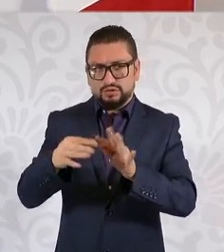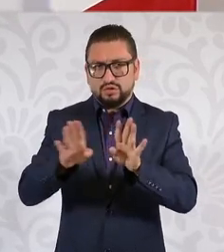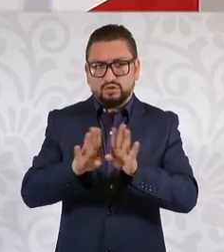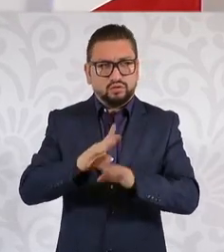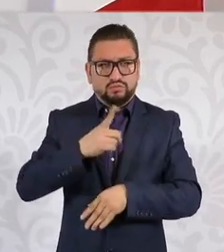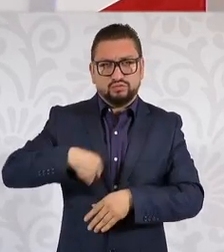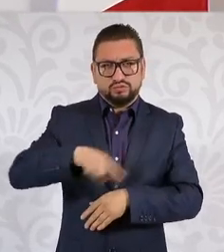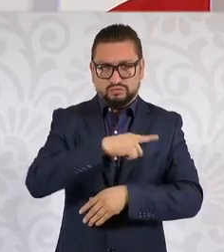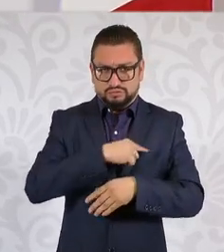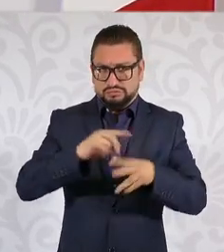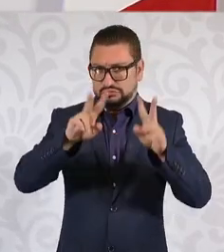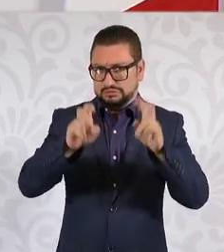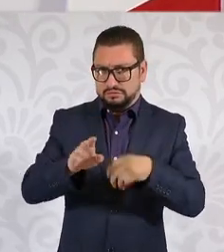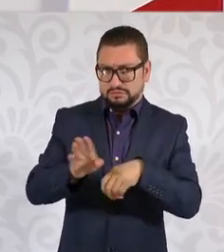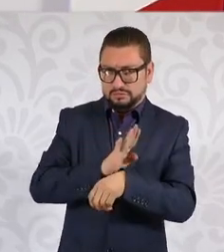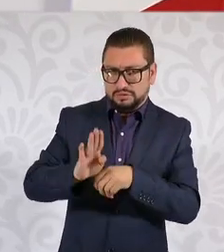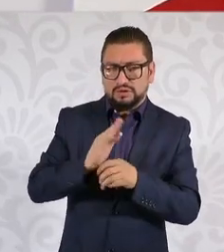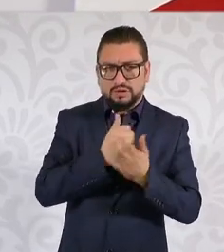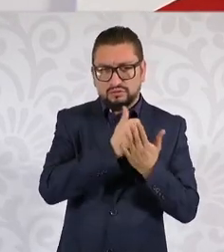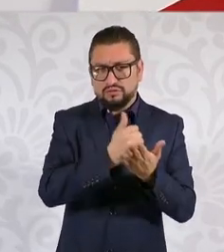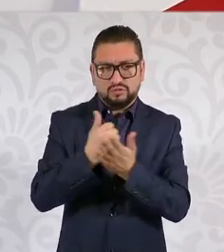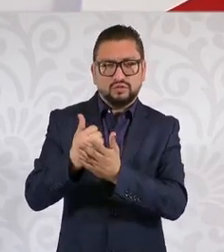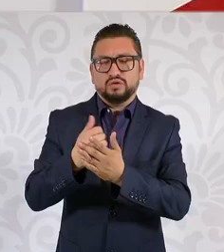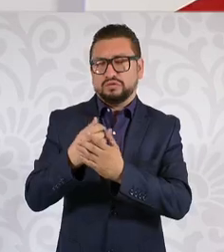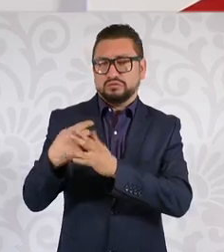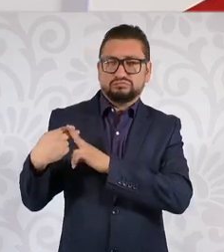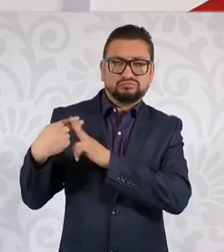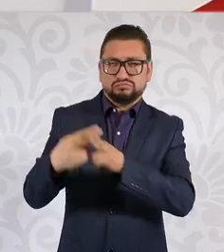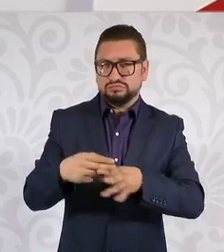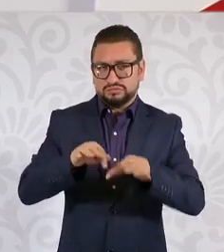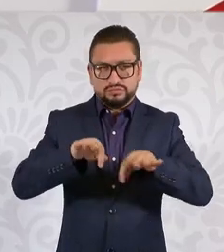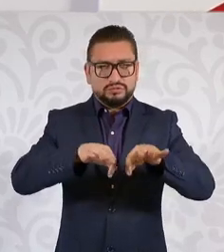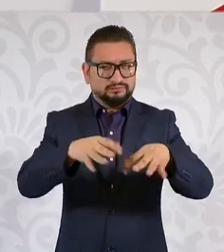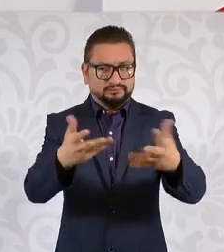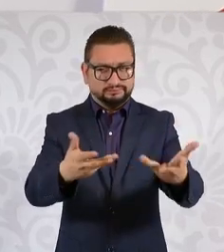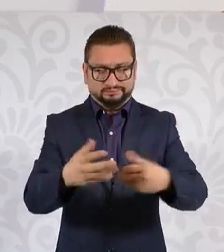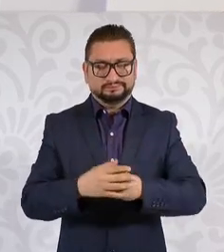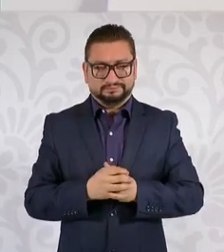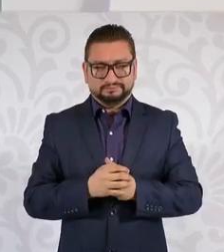y el trabajo que se ha venido desarrollando.